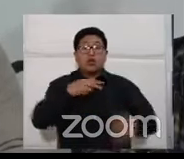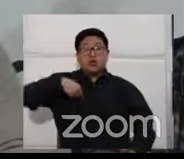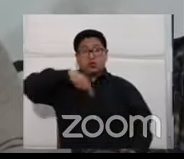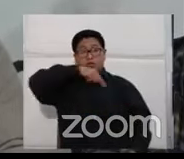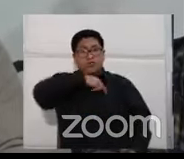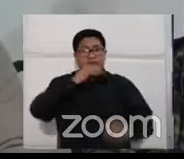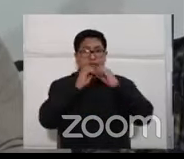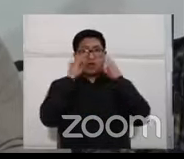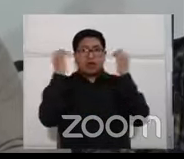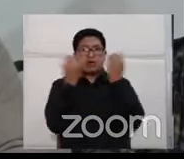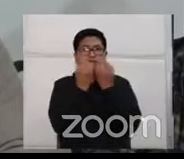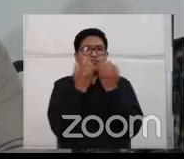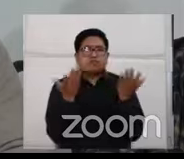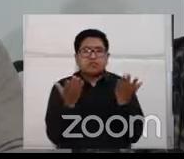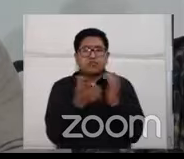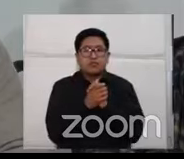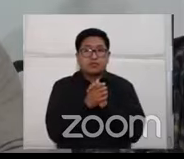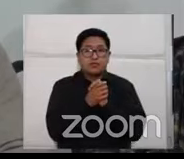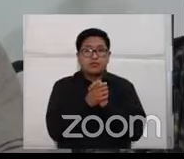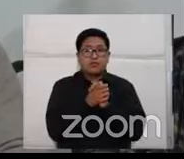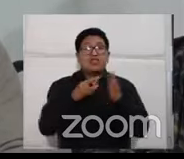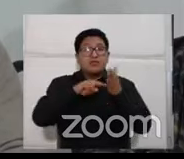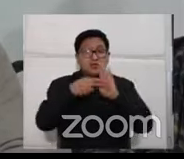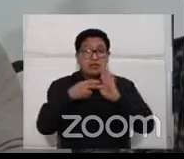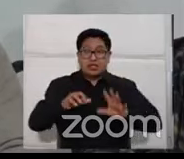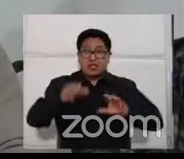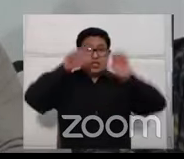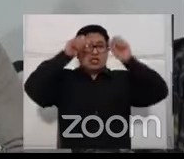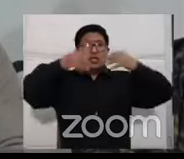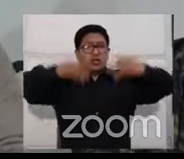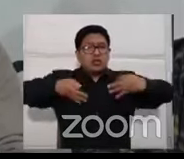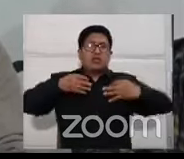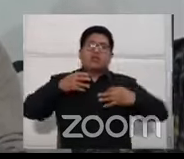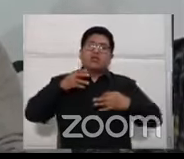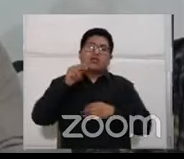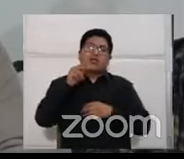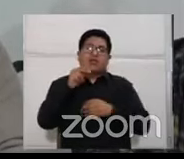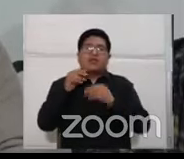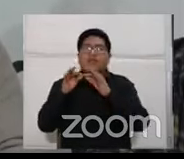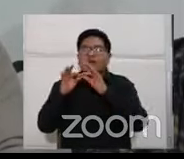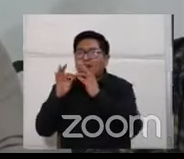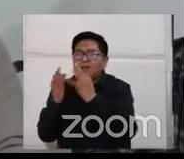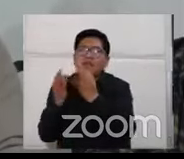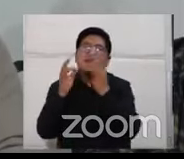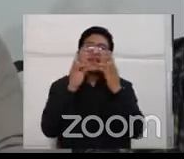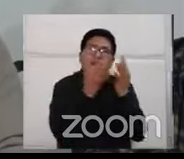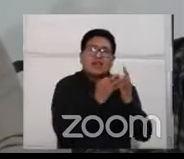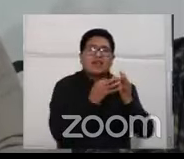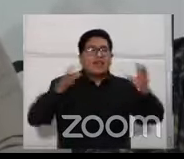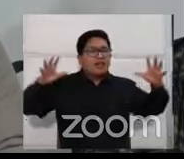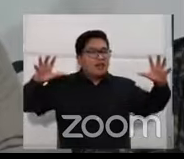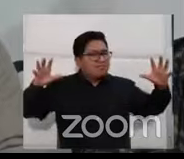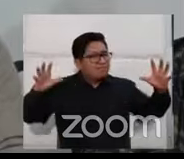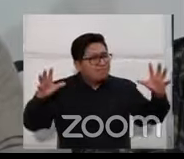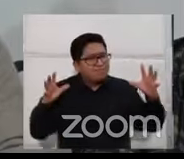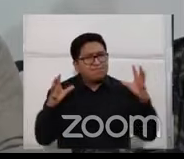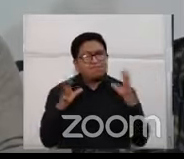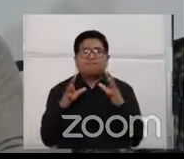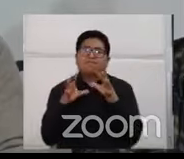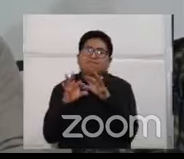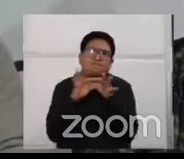nos consideramos como una familia ya que formamos lado están tan unidos que con o sin